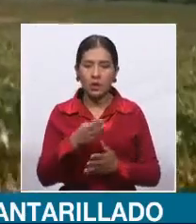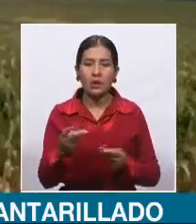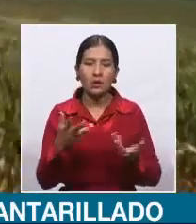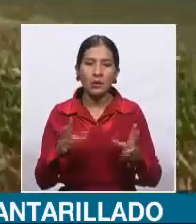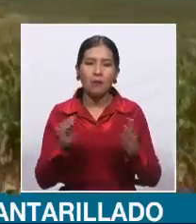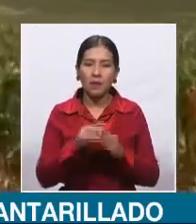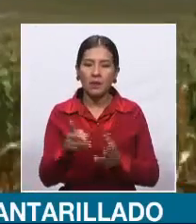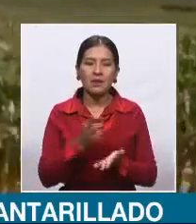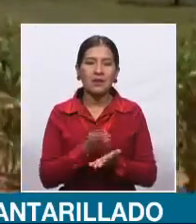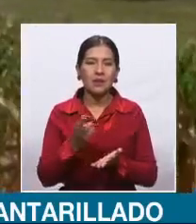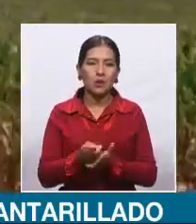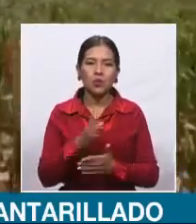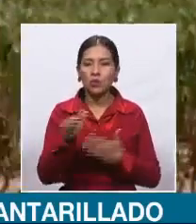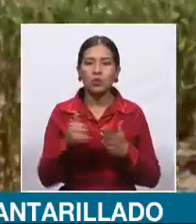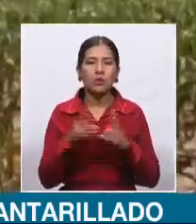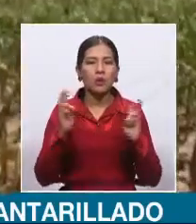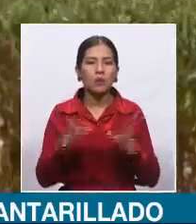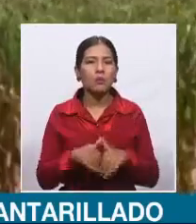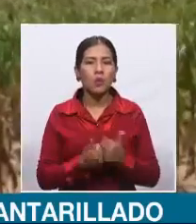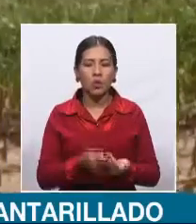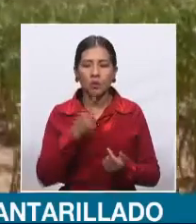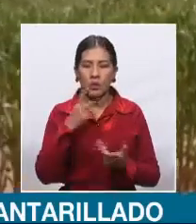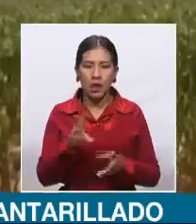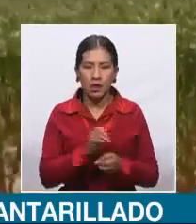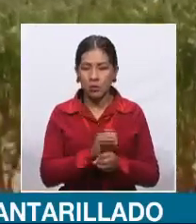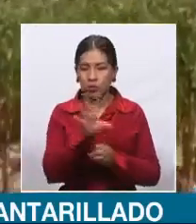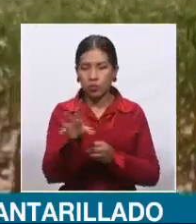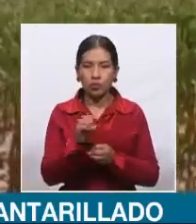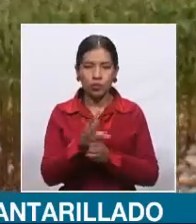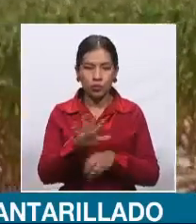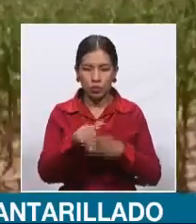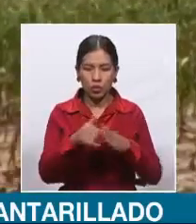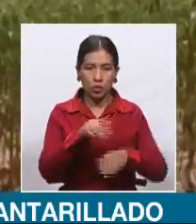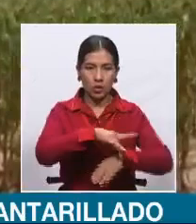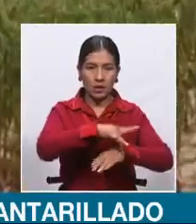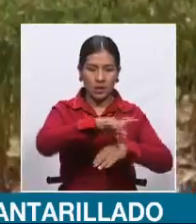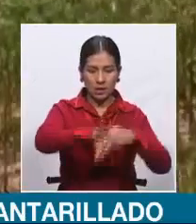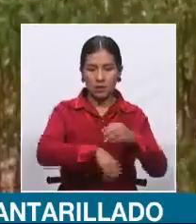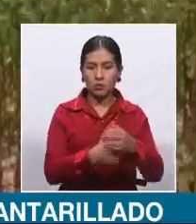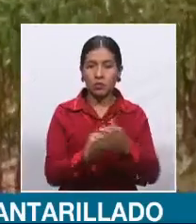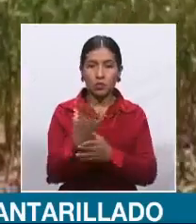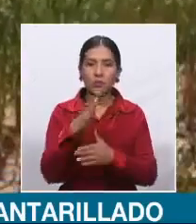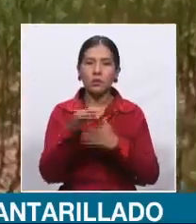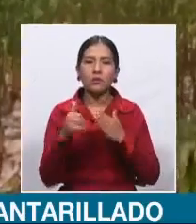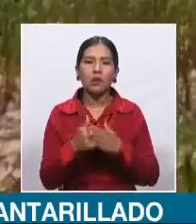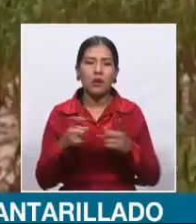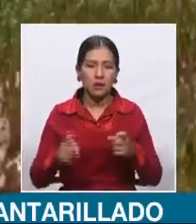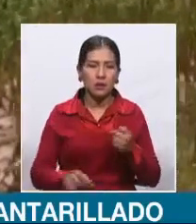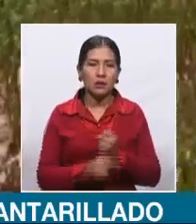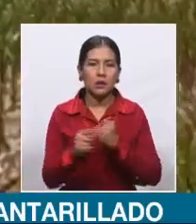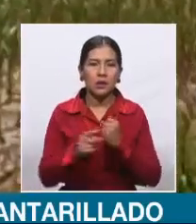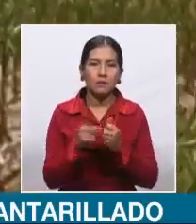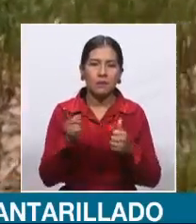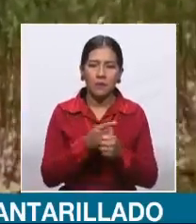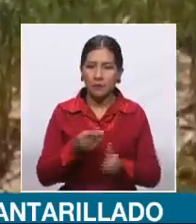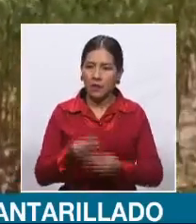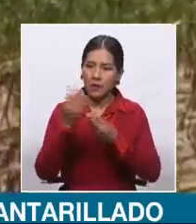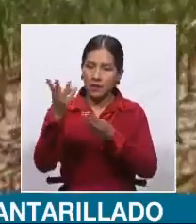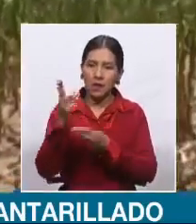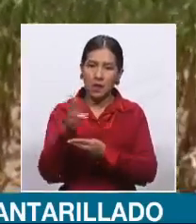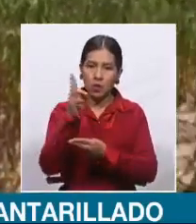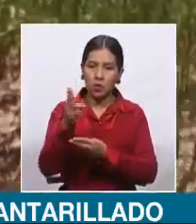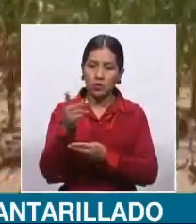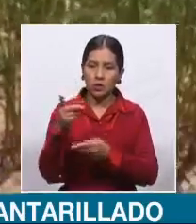Este recurso hídrico que está saliendo del subsuelo, estamos haciendo para que se garantice, primero, para consumo humano,